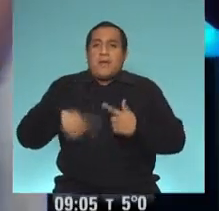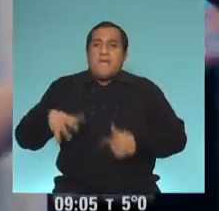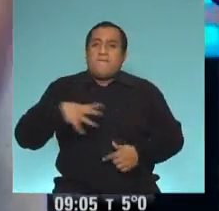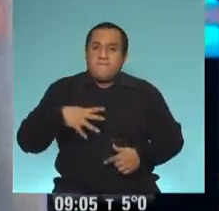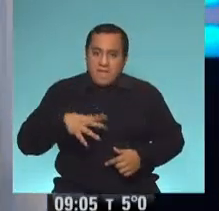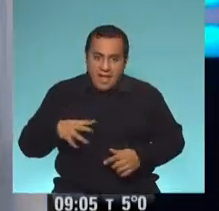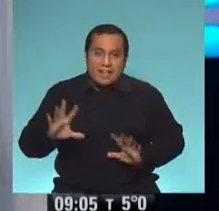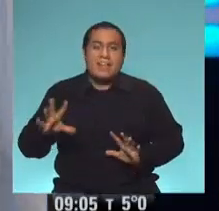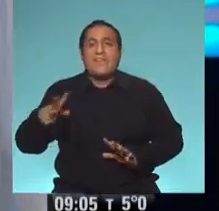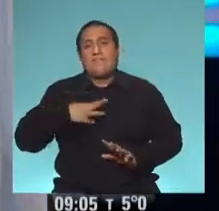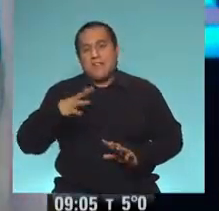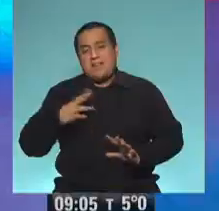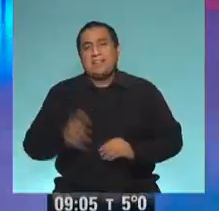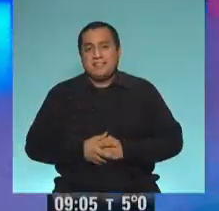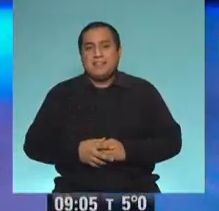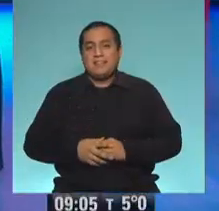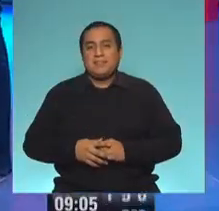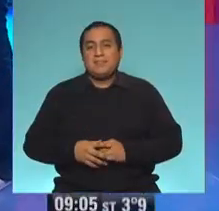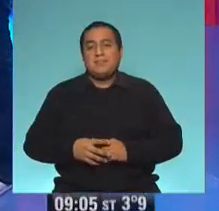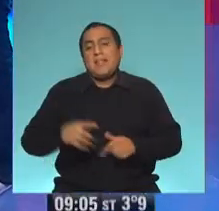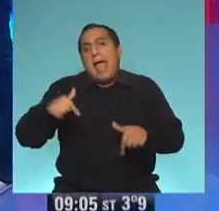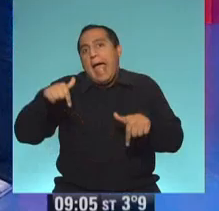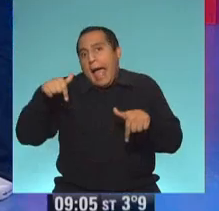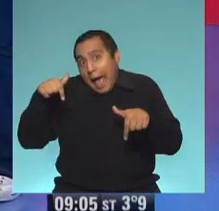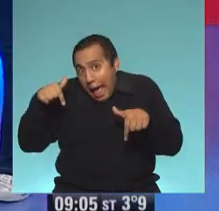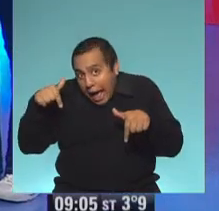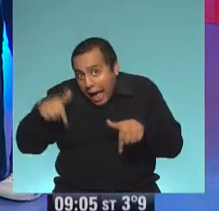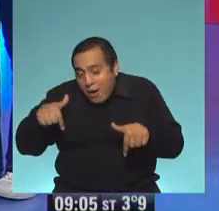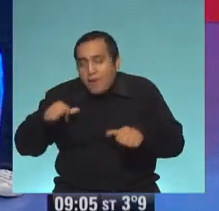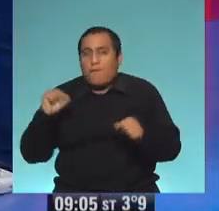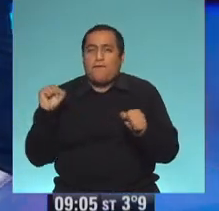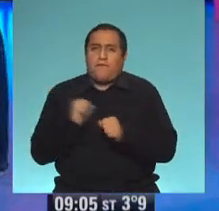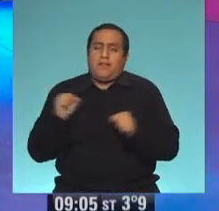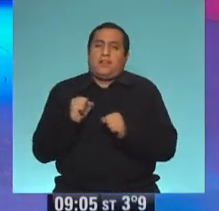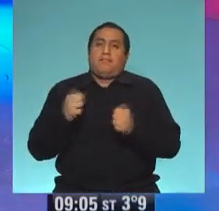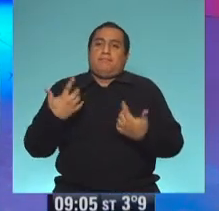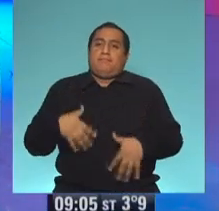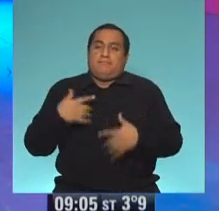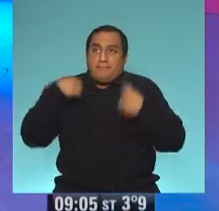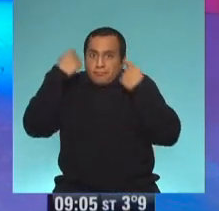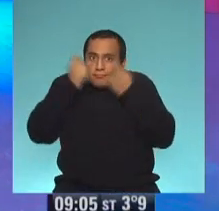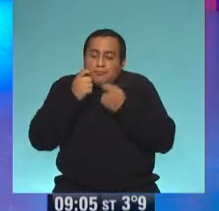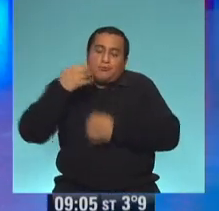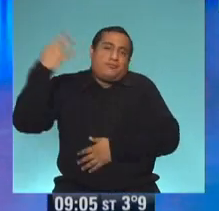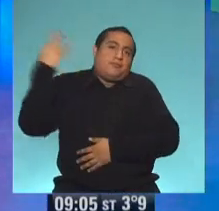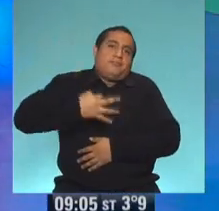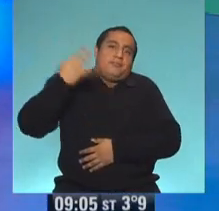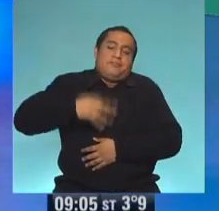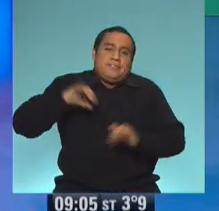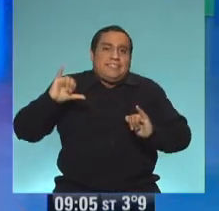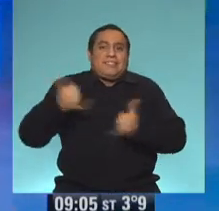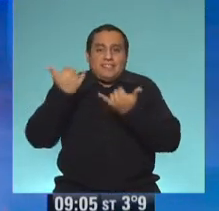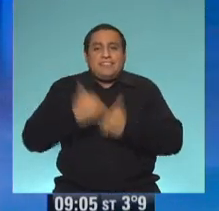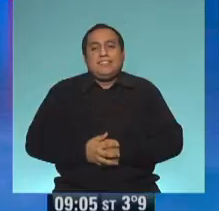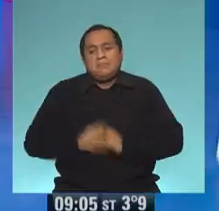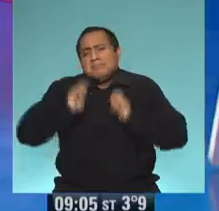unicornio. Ay, está bien. Es que ahora que hace frío... está bueno. Con... Oh, sí. Todo.